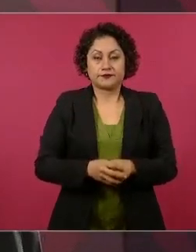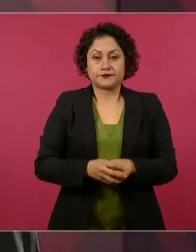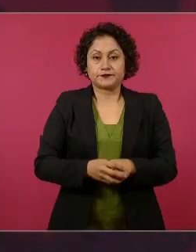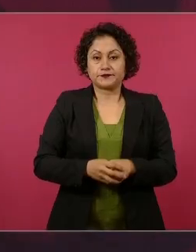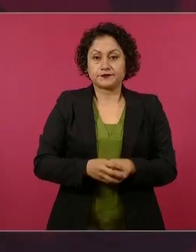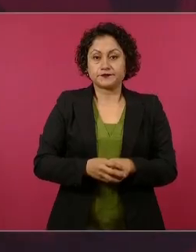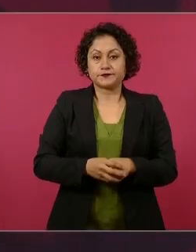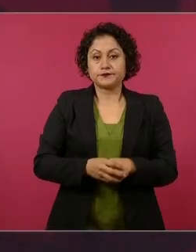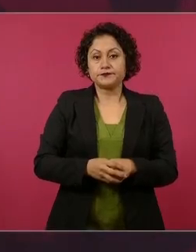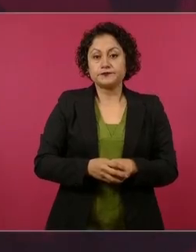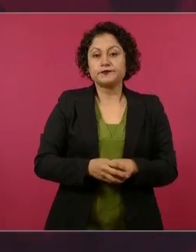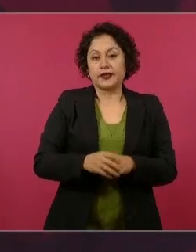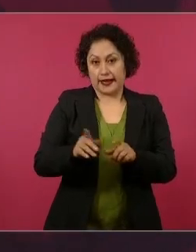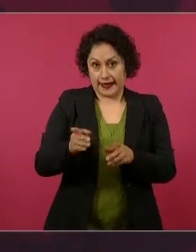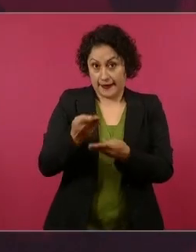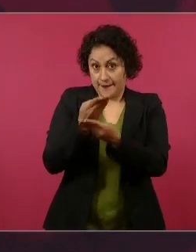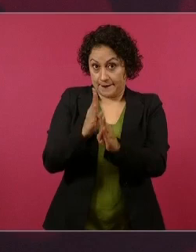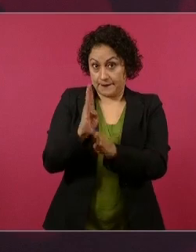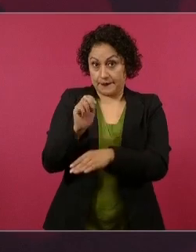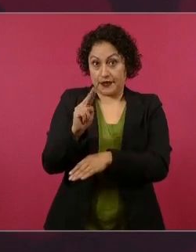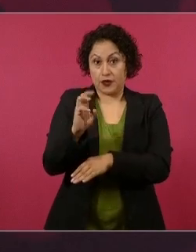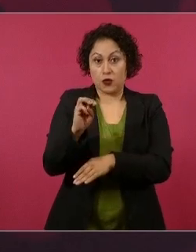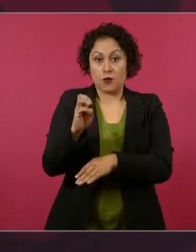Cuando entregaron Bancomer,